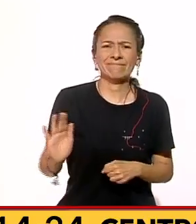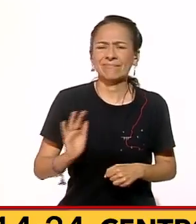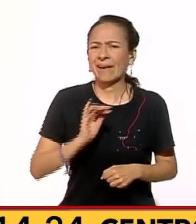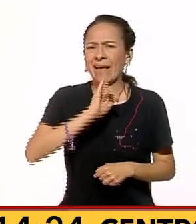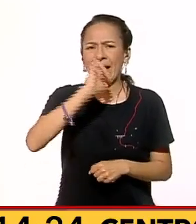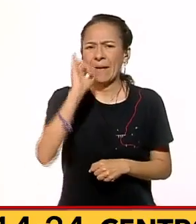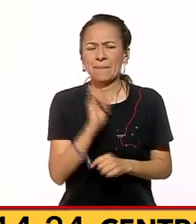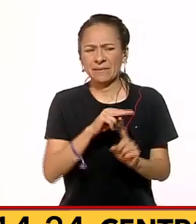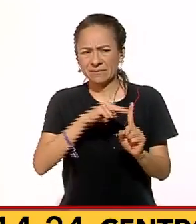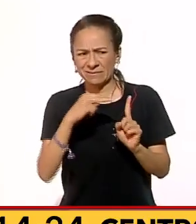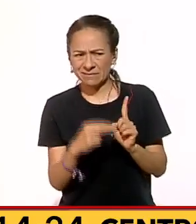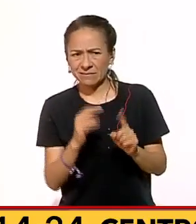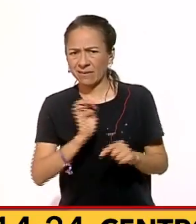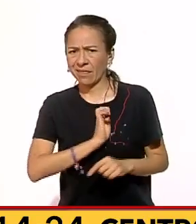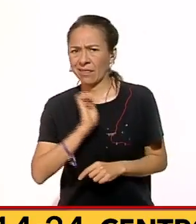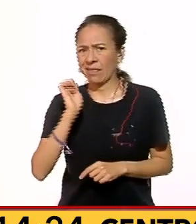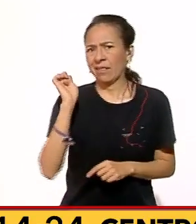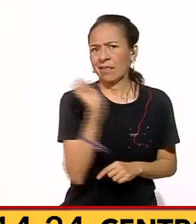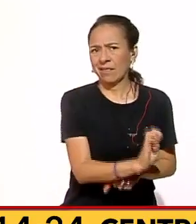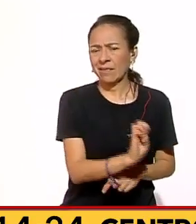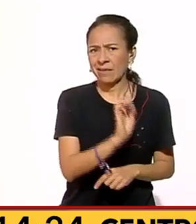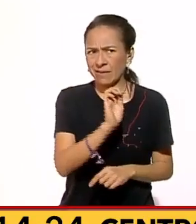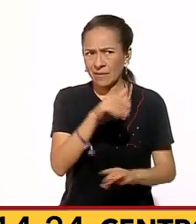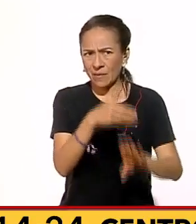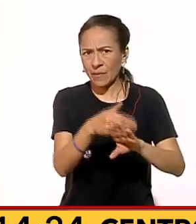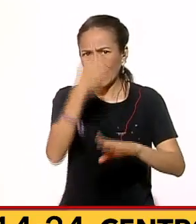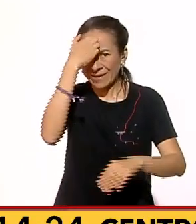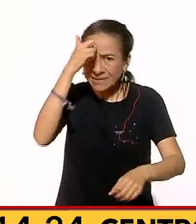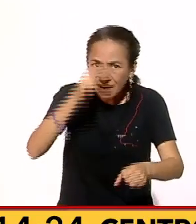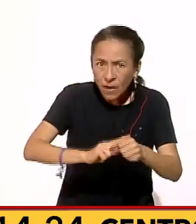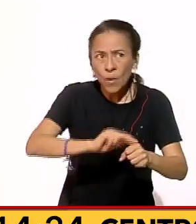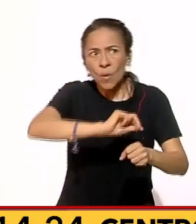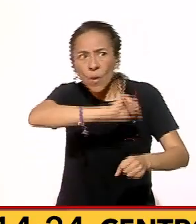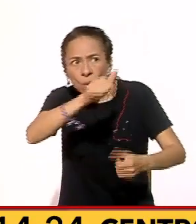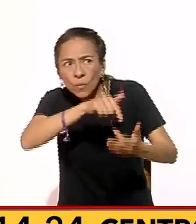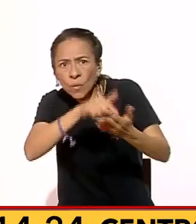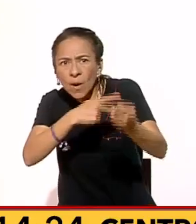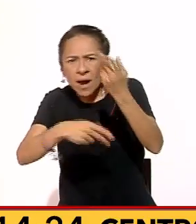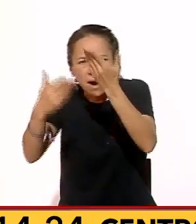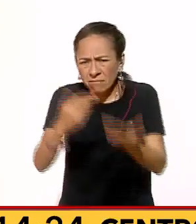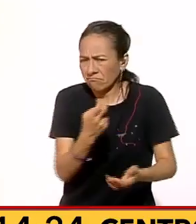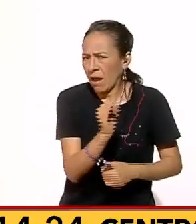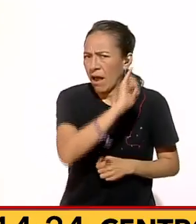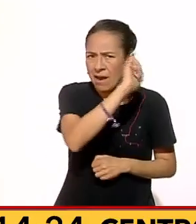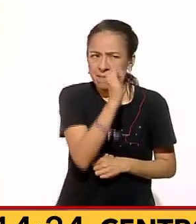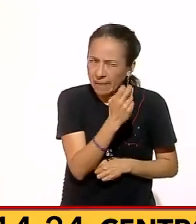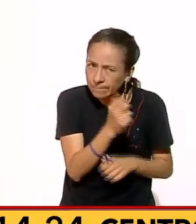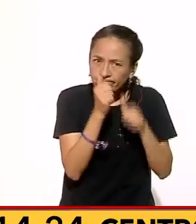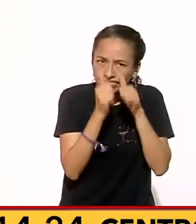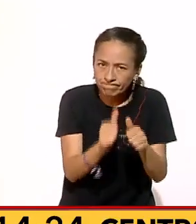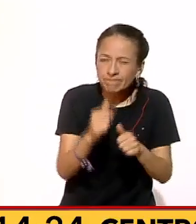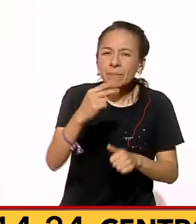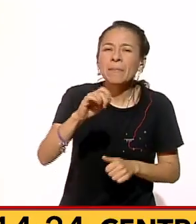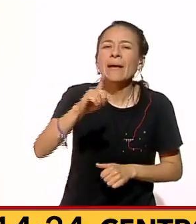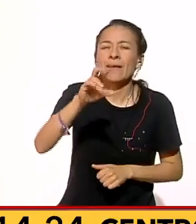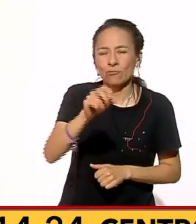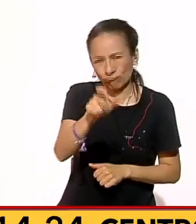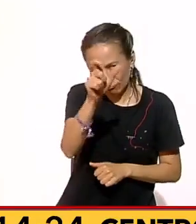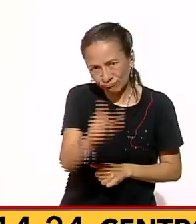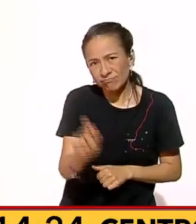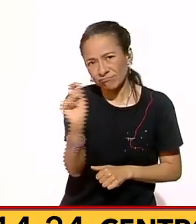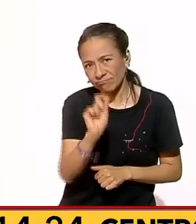visión xenófoba y pues hay que poner atención a esto que está ocurriendo. Muchas gracias, Pedro Díaz de la Vega, especialista en